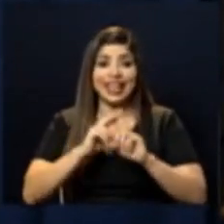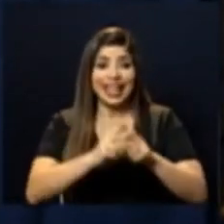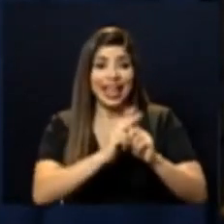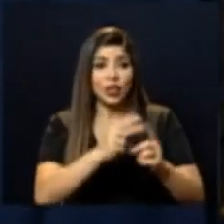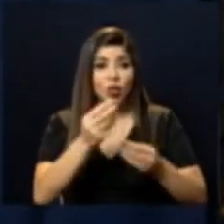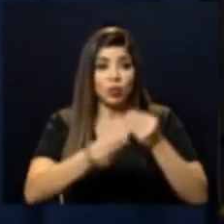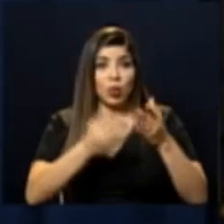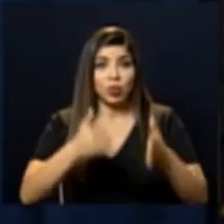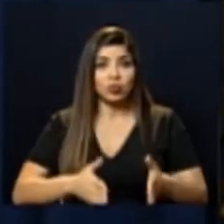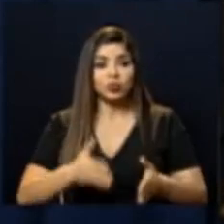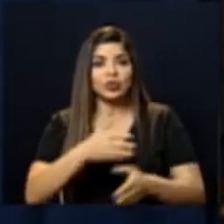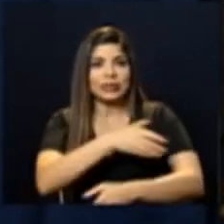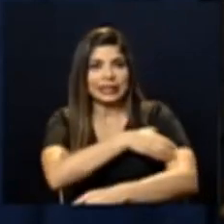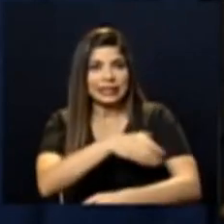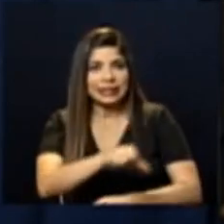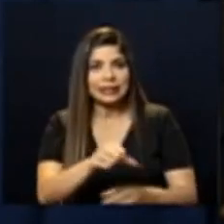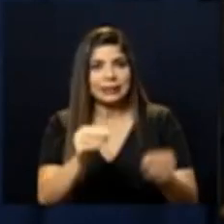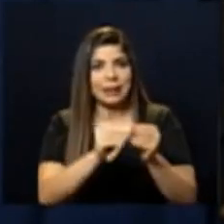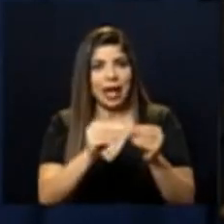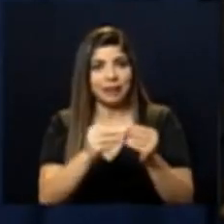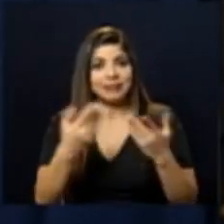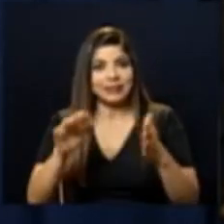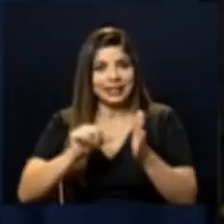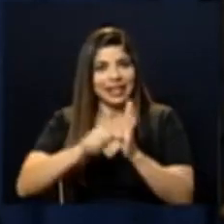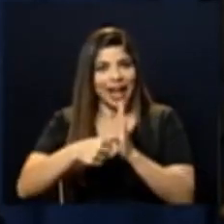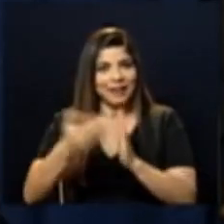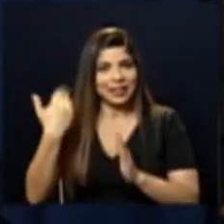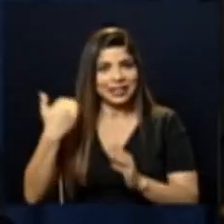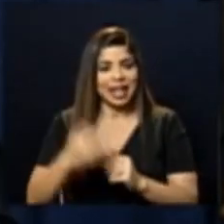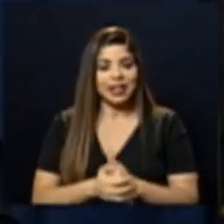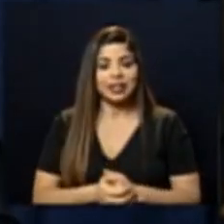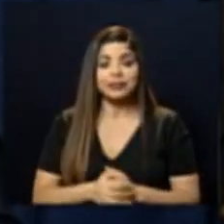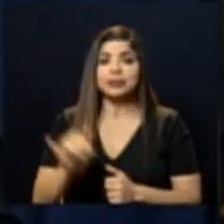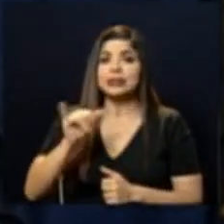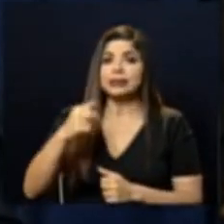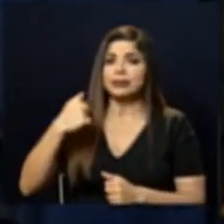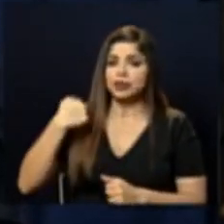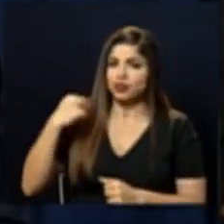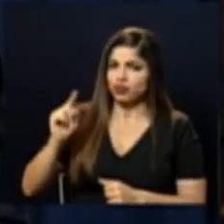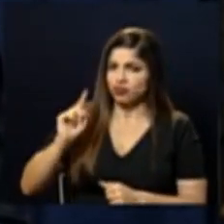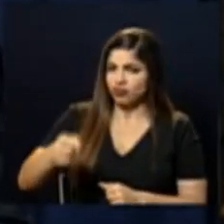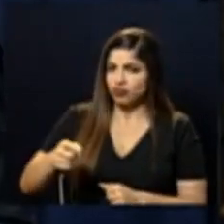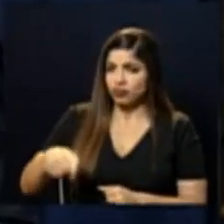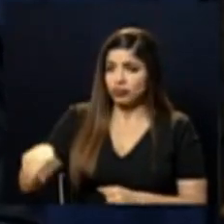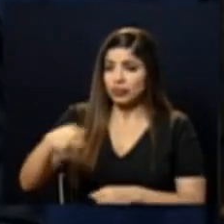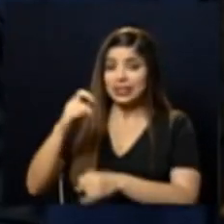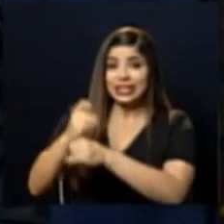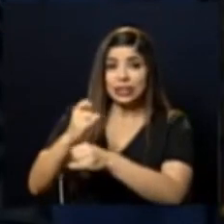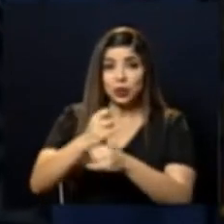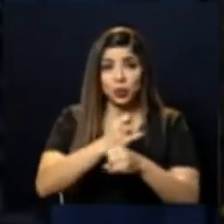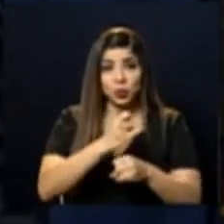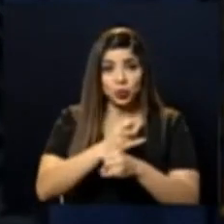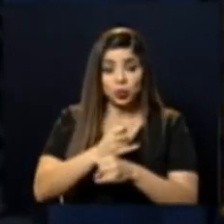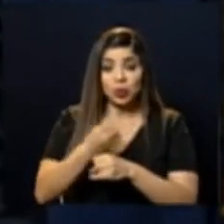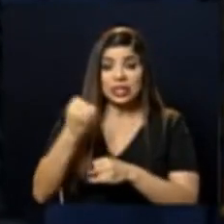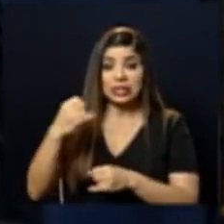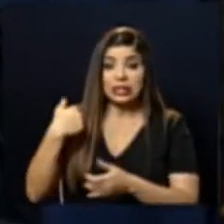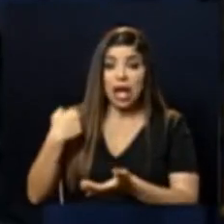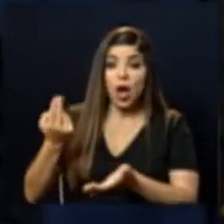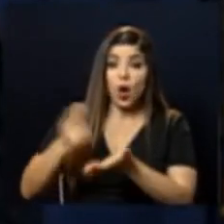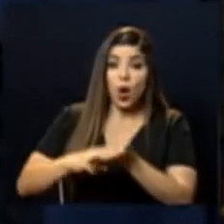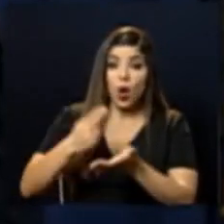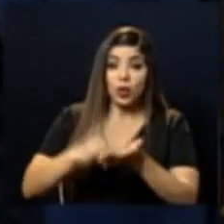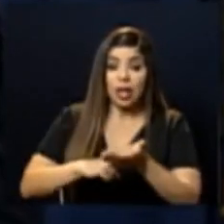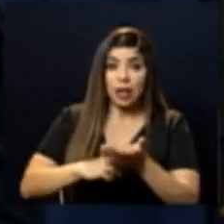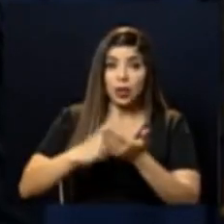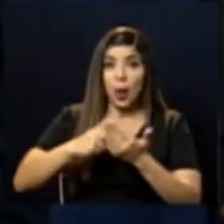productivo, como ya lo enfatizamos. También he instruido que las instituciones con contratos del Programa